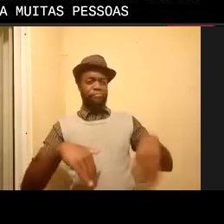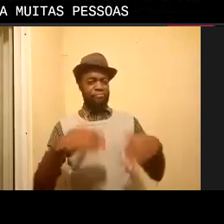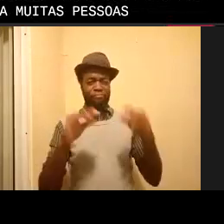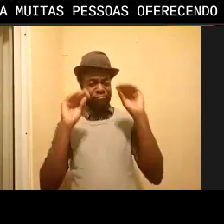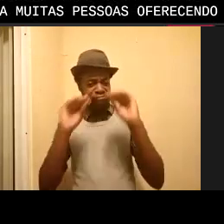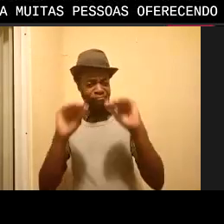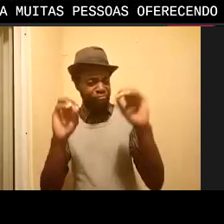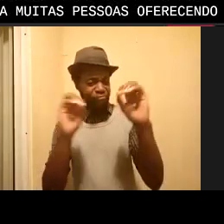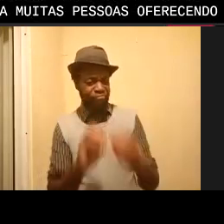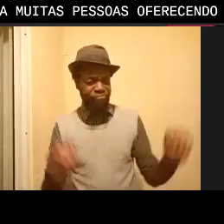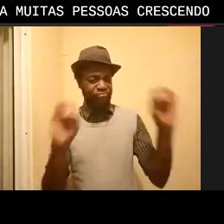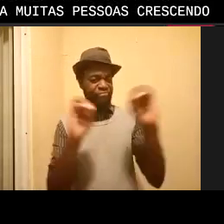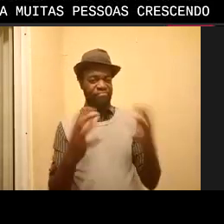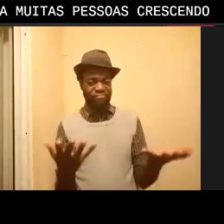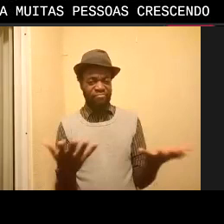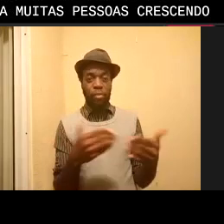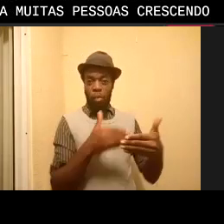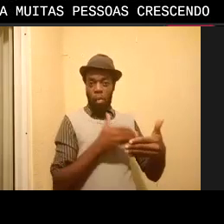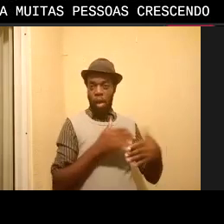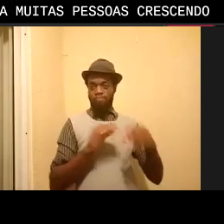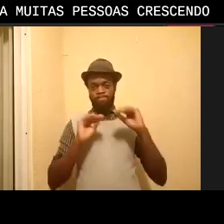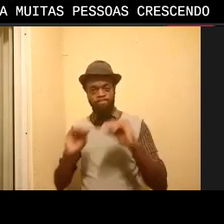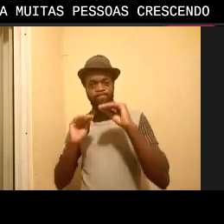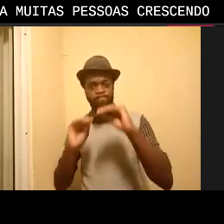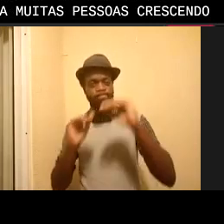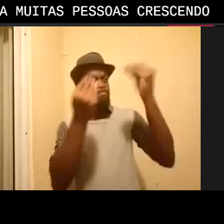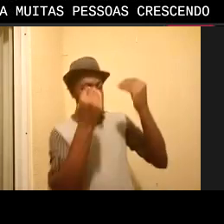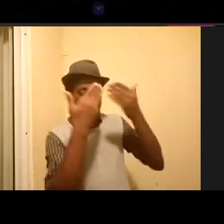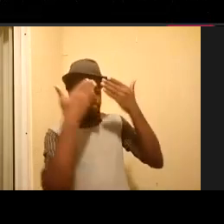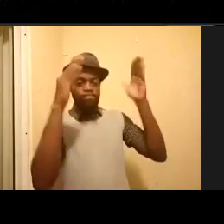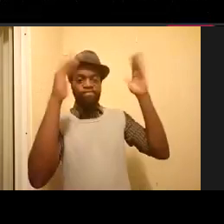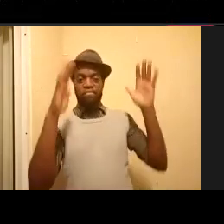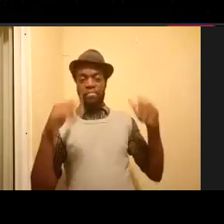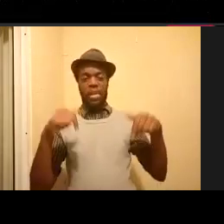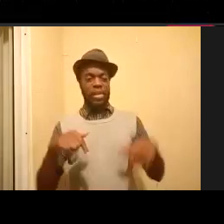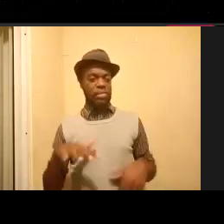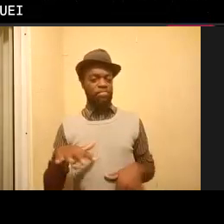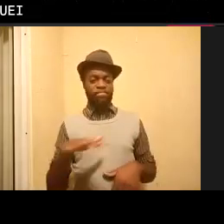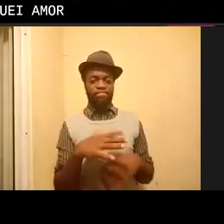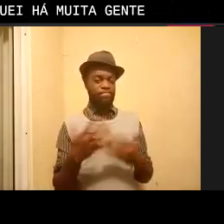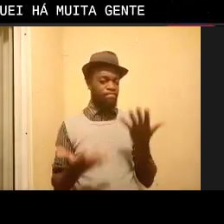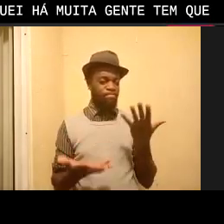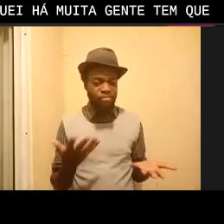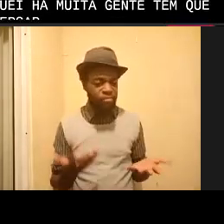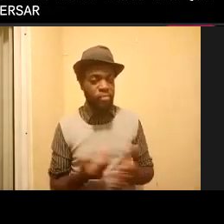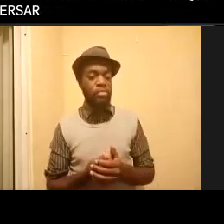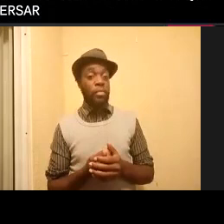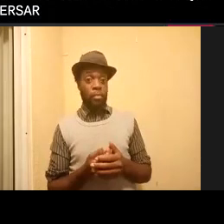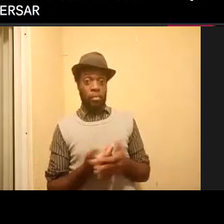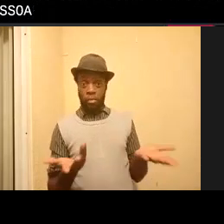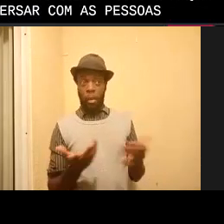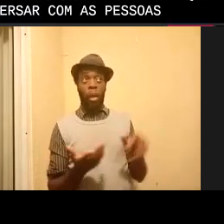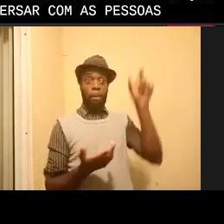ofreciendo lo que es educación sexual, inclusive higiene dental. Pero bueno, son cosas distintas. Sí llega mucha gente con esta información, es muy